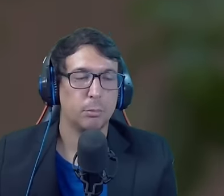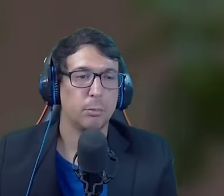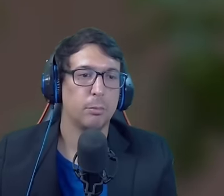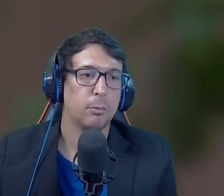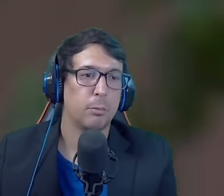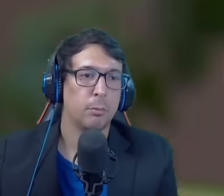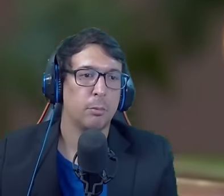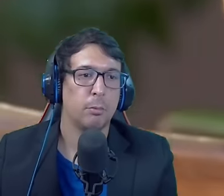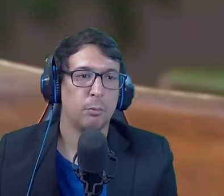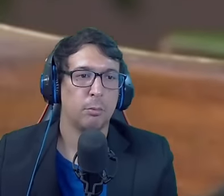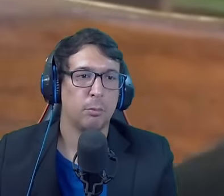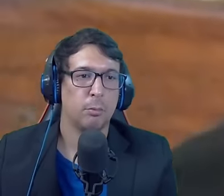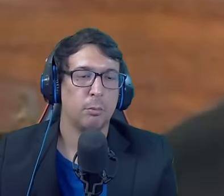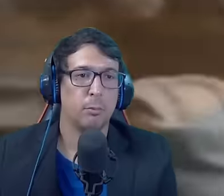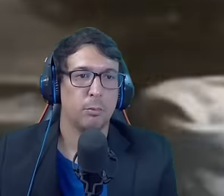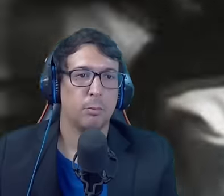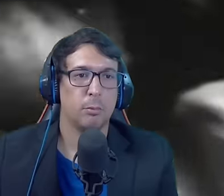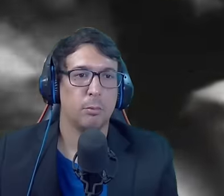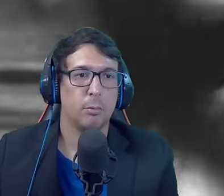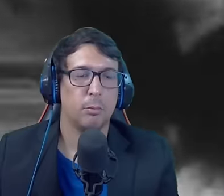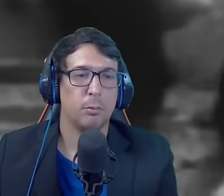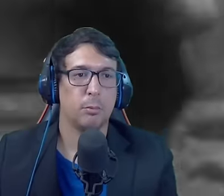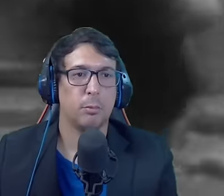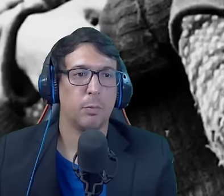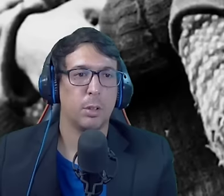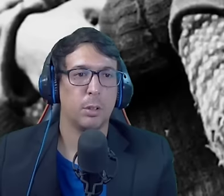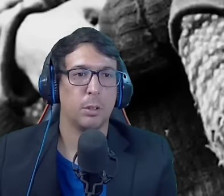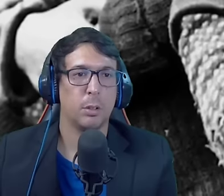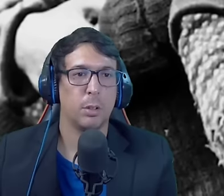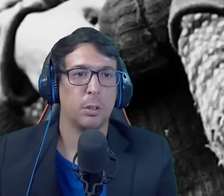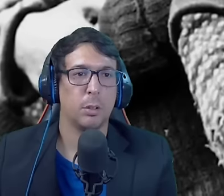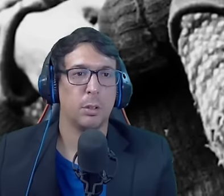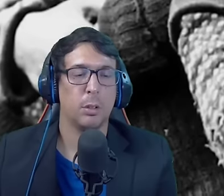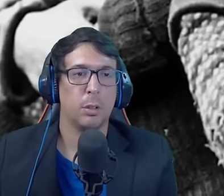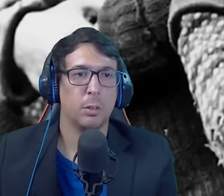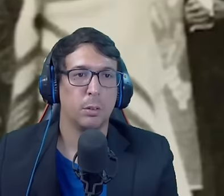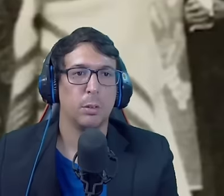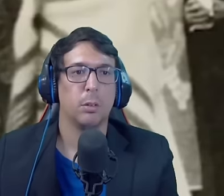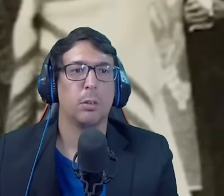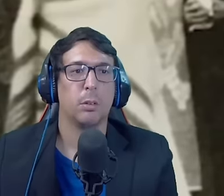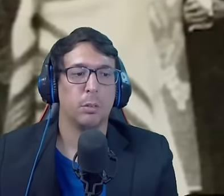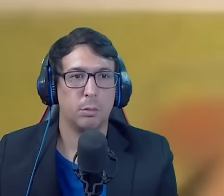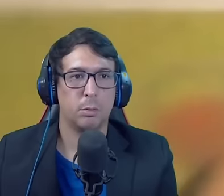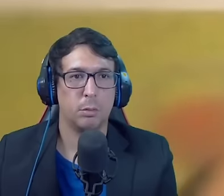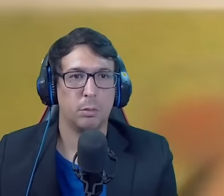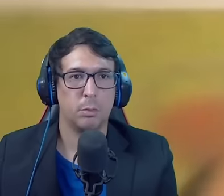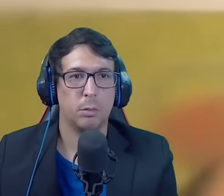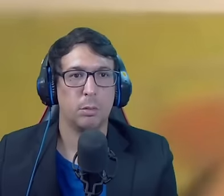ella como los más de 2.000 refugiados que llegaron a Chile, la vida les cambió y los instaló al fin del